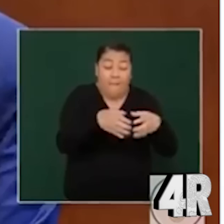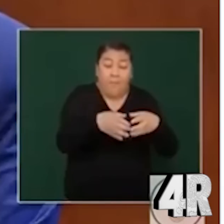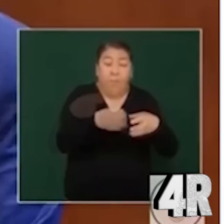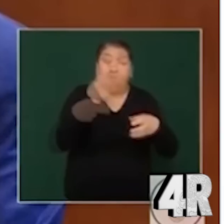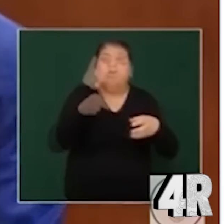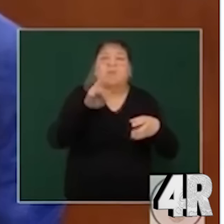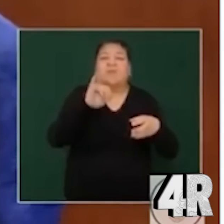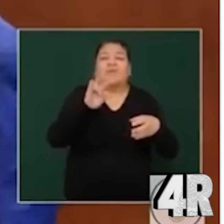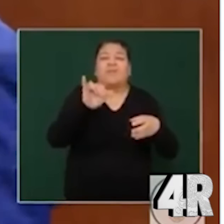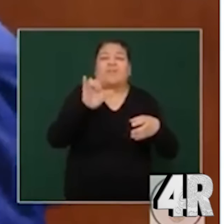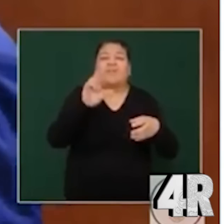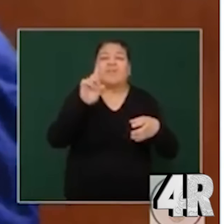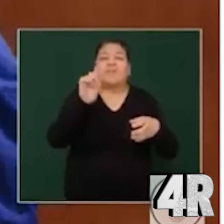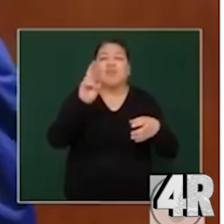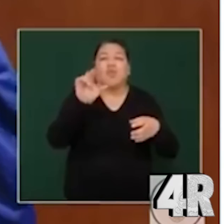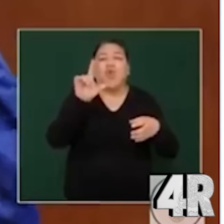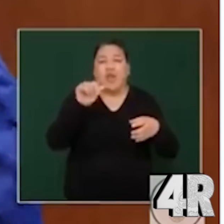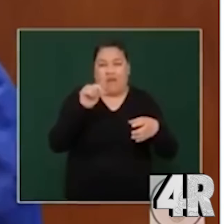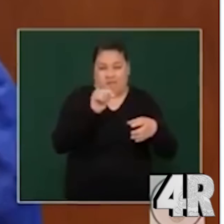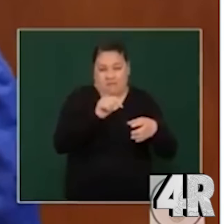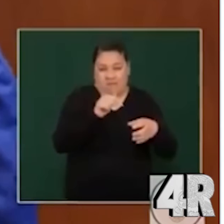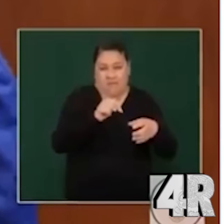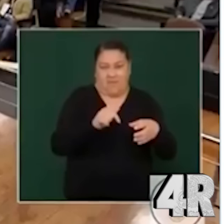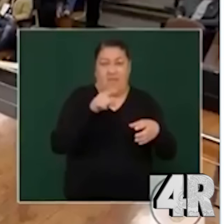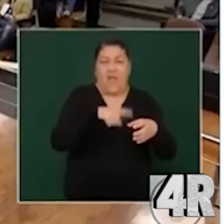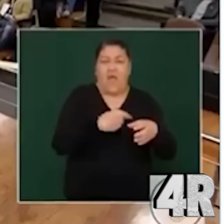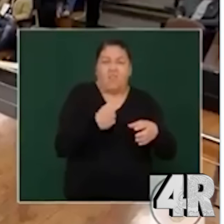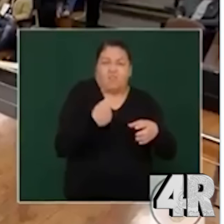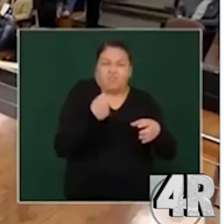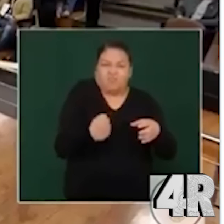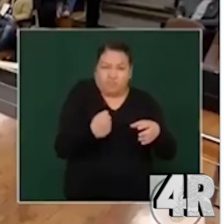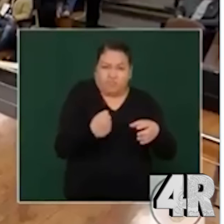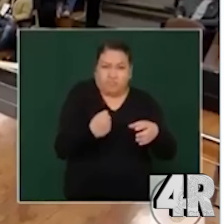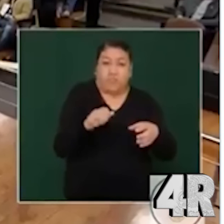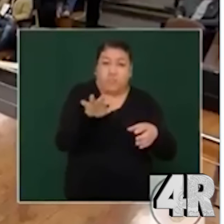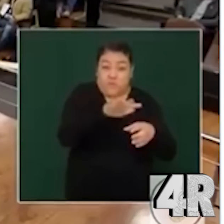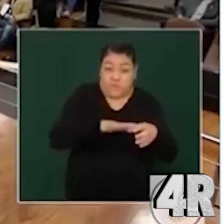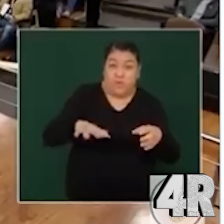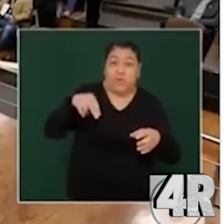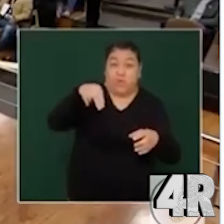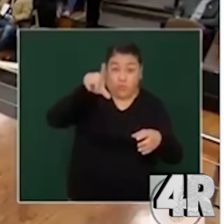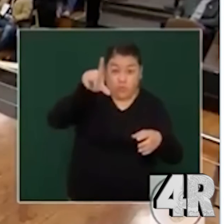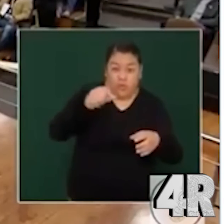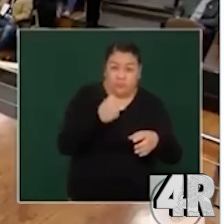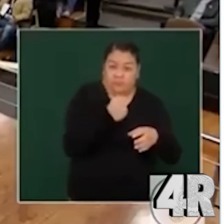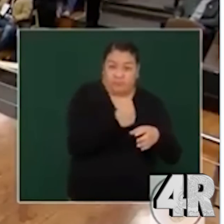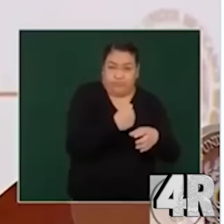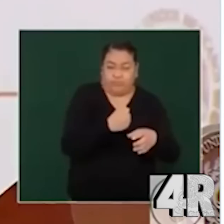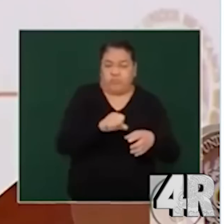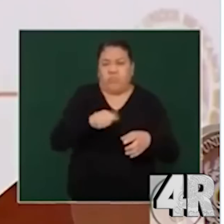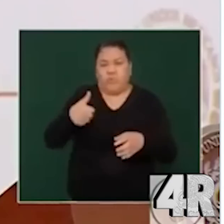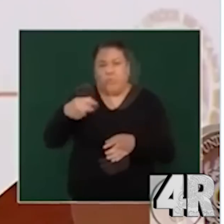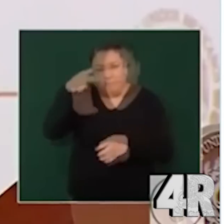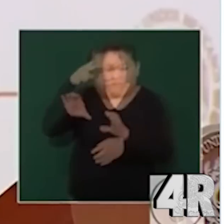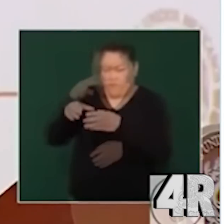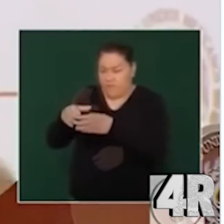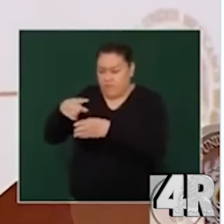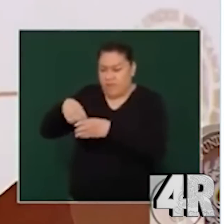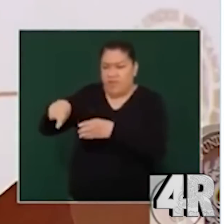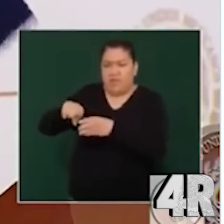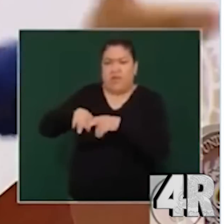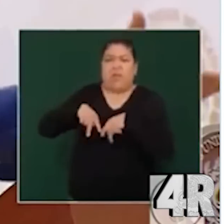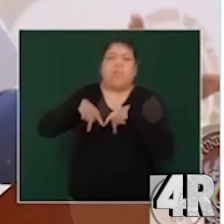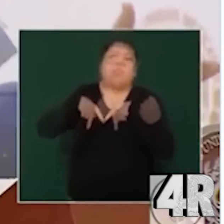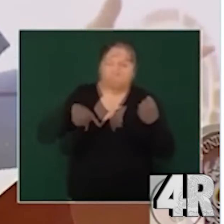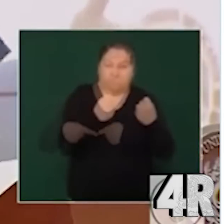es Iberdrola. Es mucho más fuerte Iberdrola en Nuevo León de la Comisión Federal de Electricidad. ¿Y